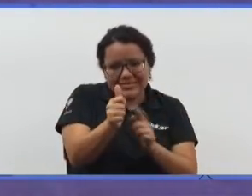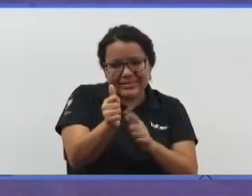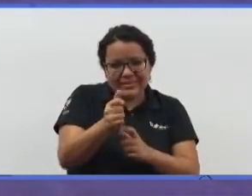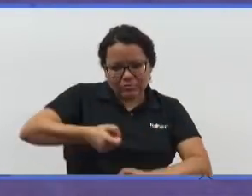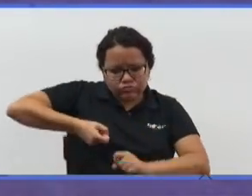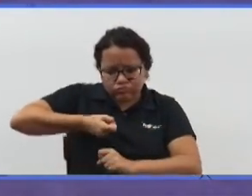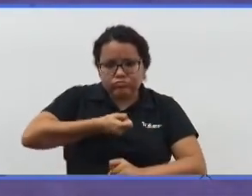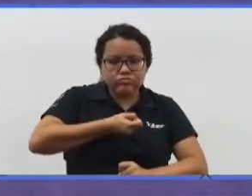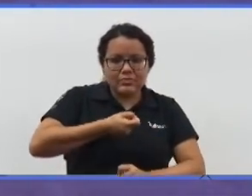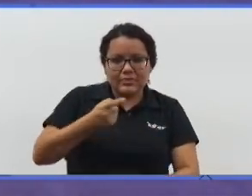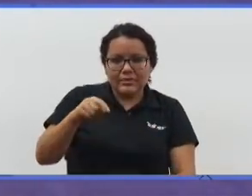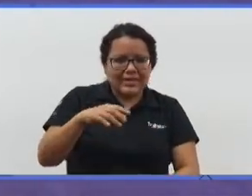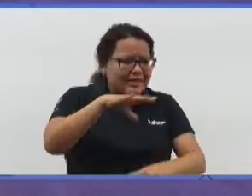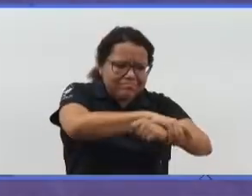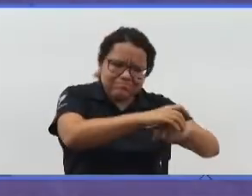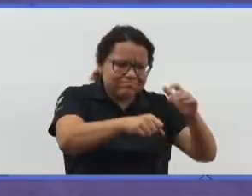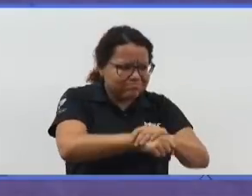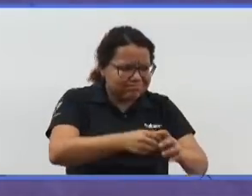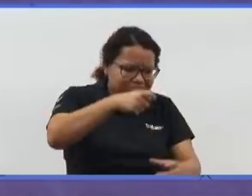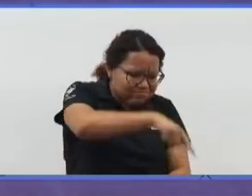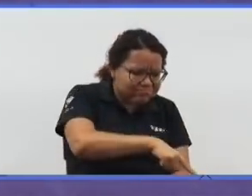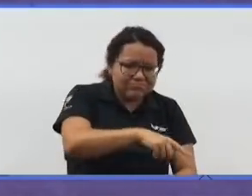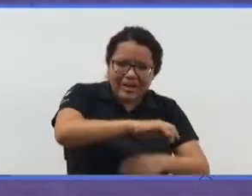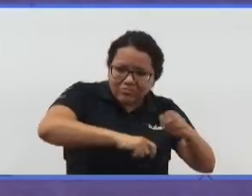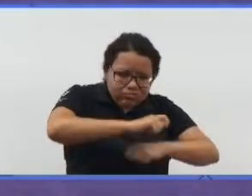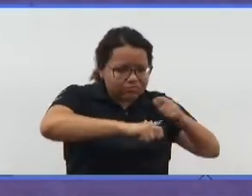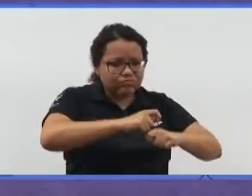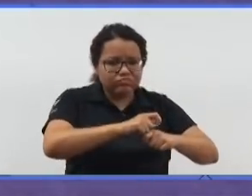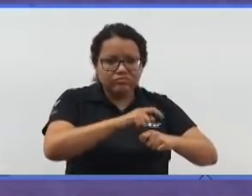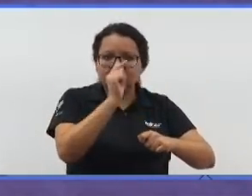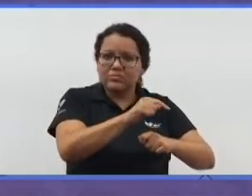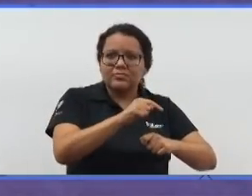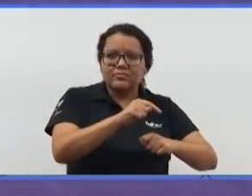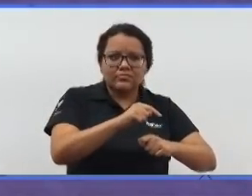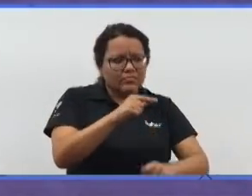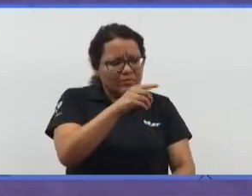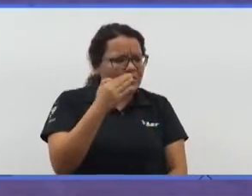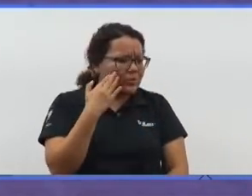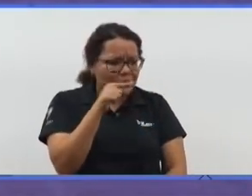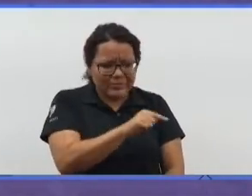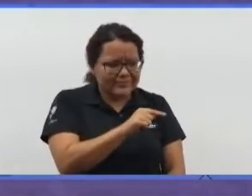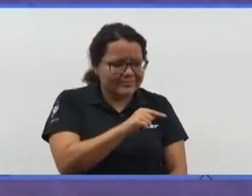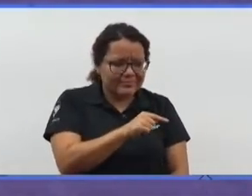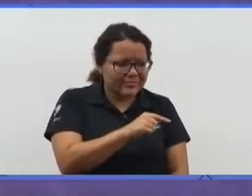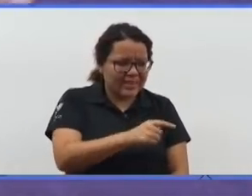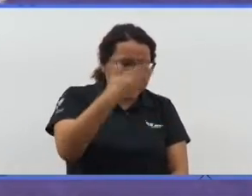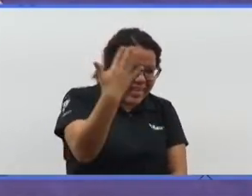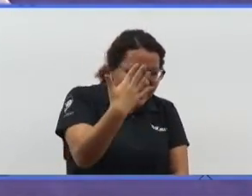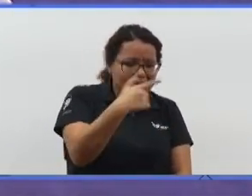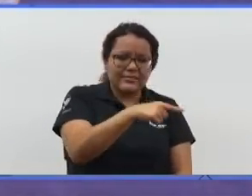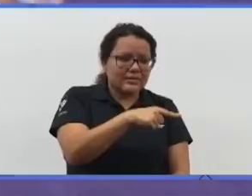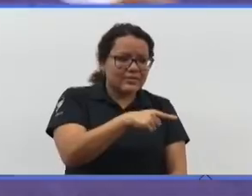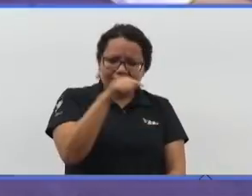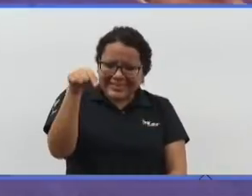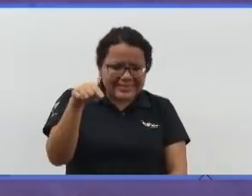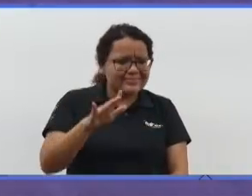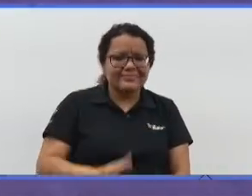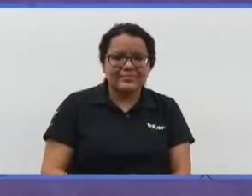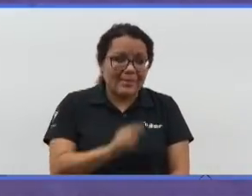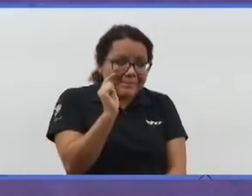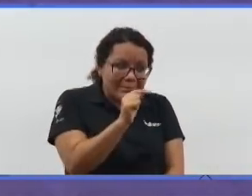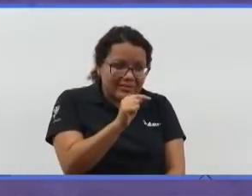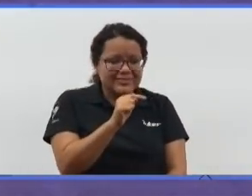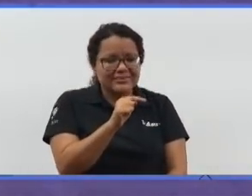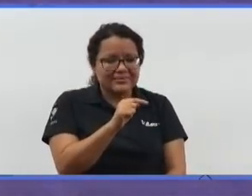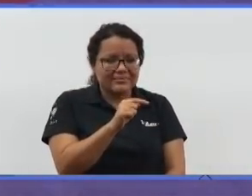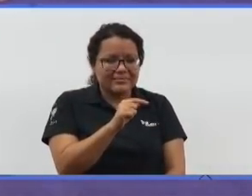corte la agarraron y la doblegaron y la amarraron eligen relacionar a usted están contentos usted está en rebeldía contra la corte y por esto le vamos a